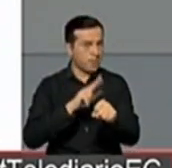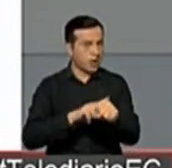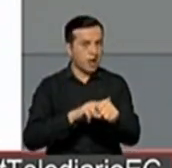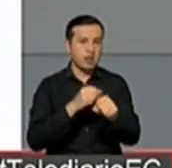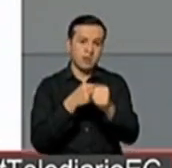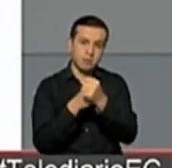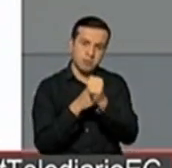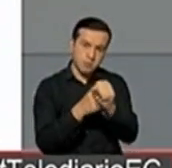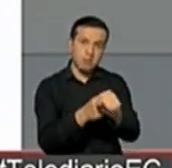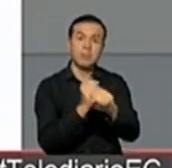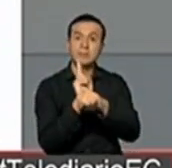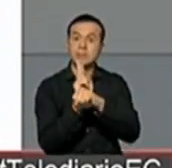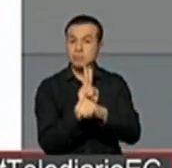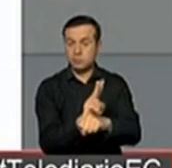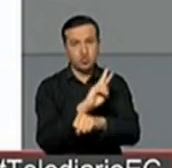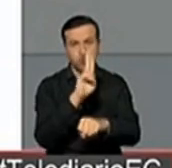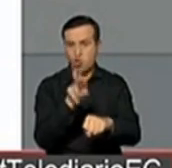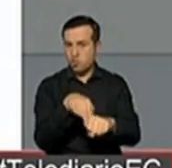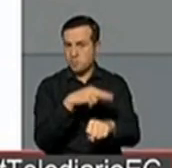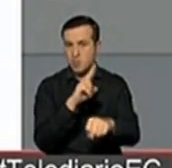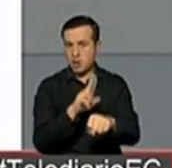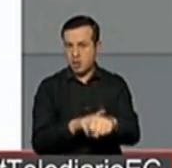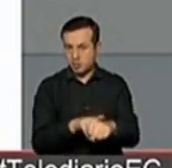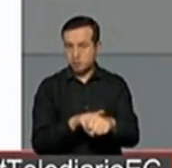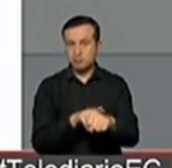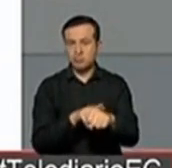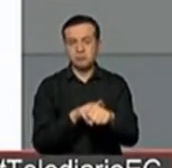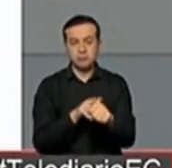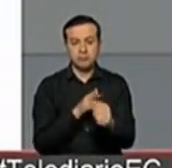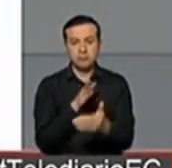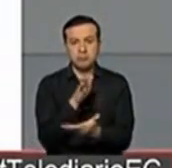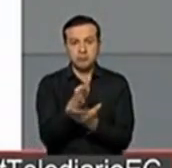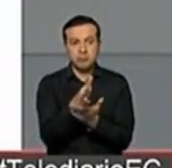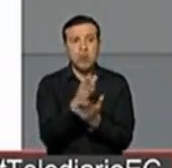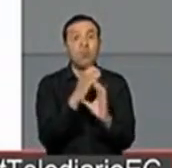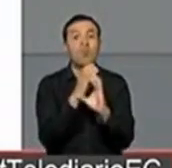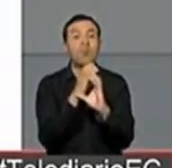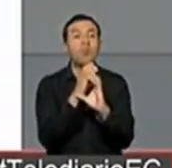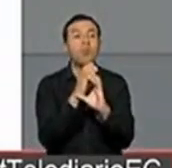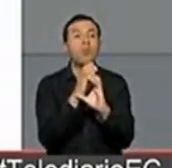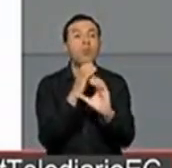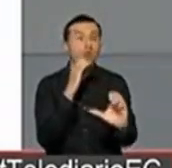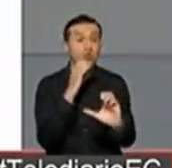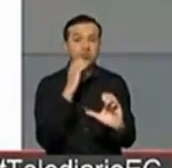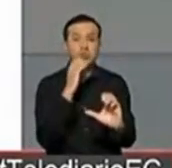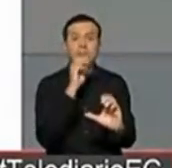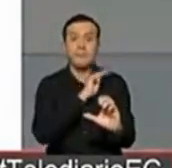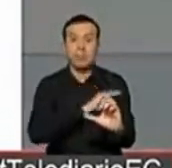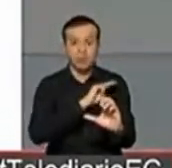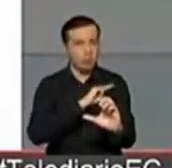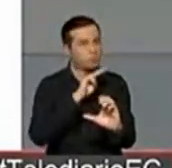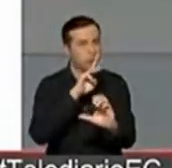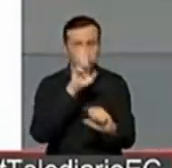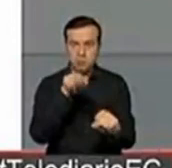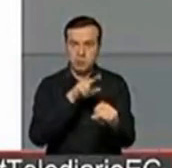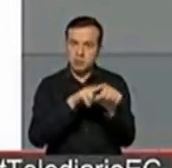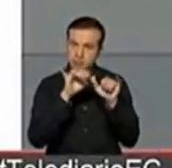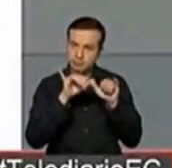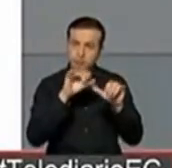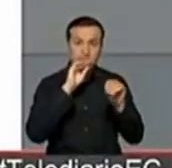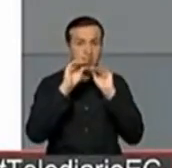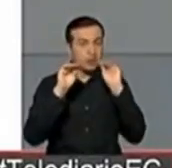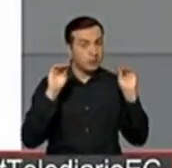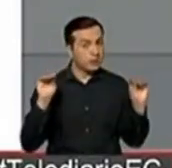municipal Trolebús y Ecovía, con todas sus rutas alimentadoras. Este es el comunicado de la empresa de